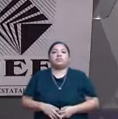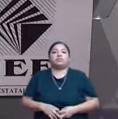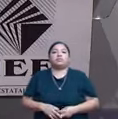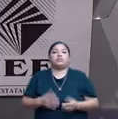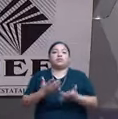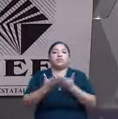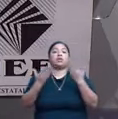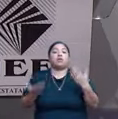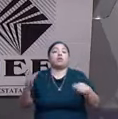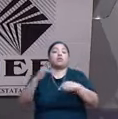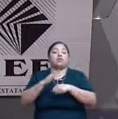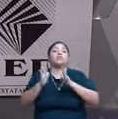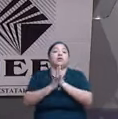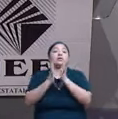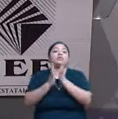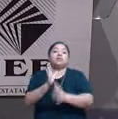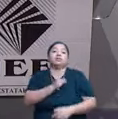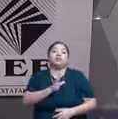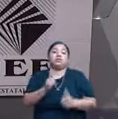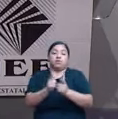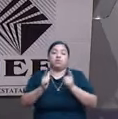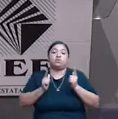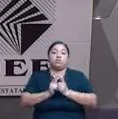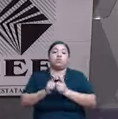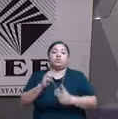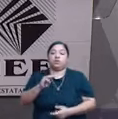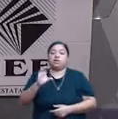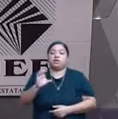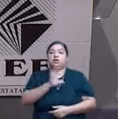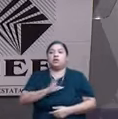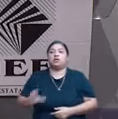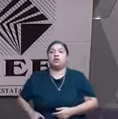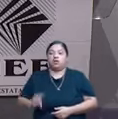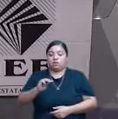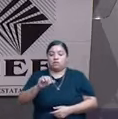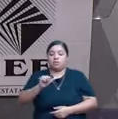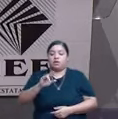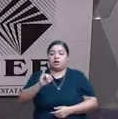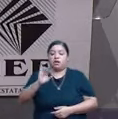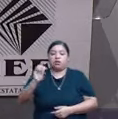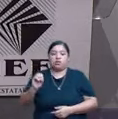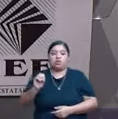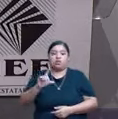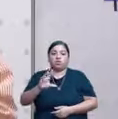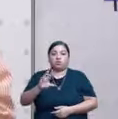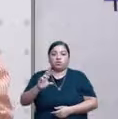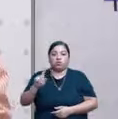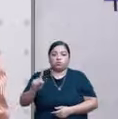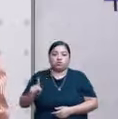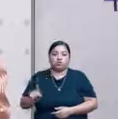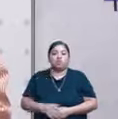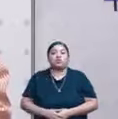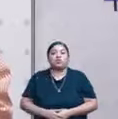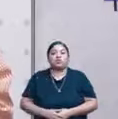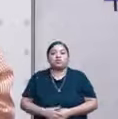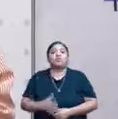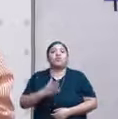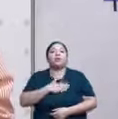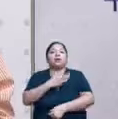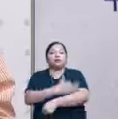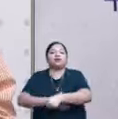Ahora corresponde la participación del Partido Movimiento Ciudadano. Mario Cruz Trejo, candidato, tiene la palabra. Muy buenas tardes, amigas y